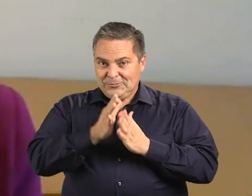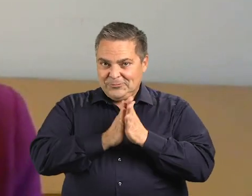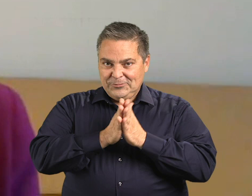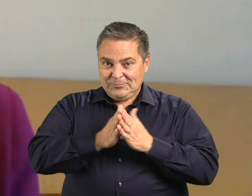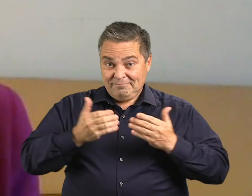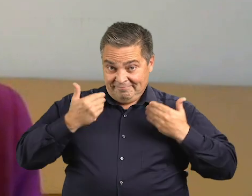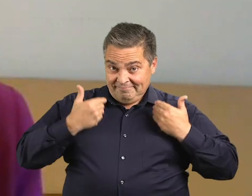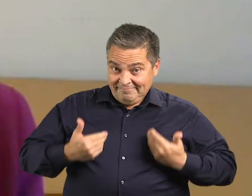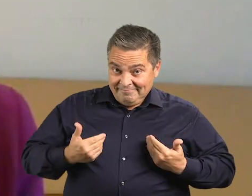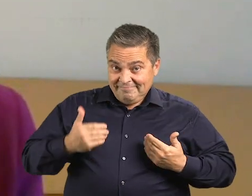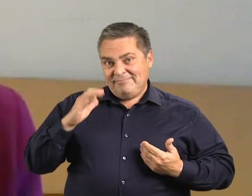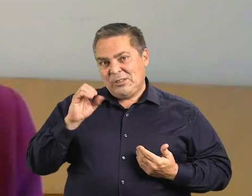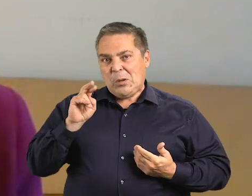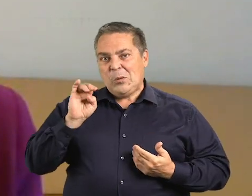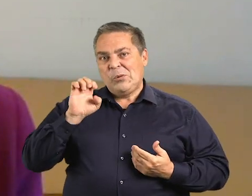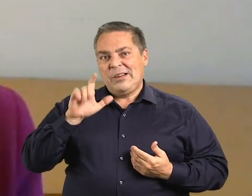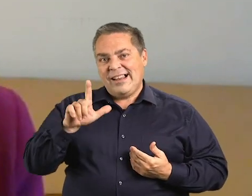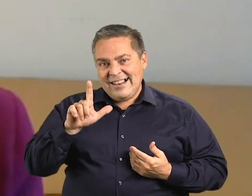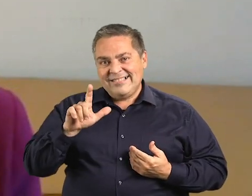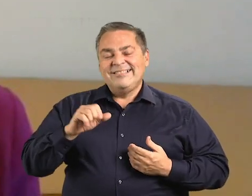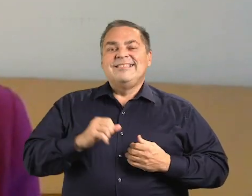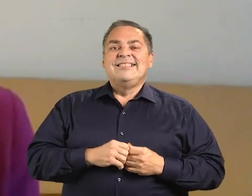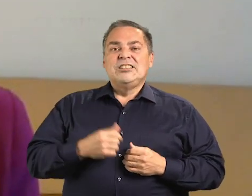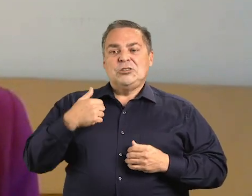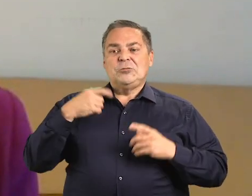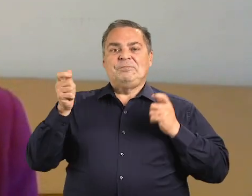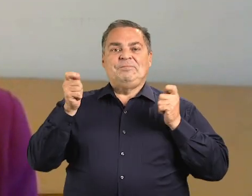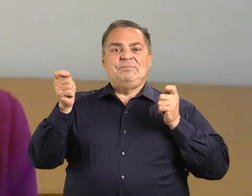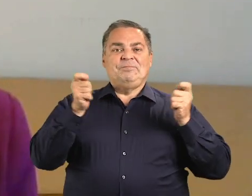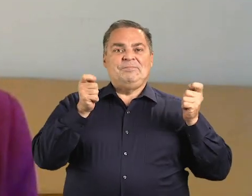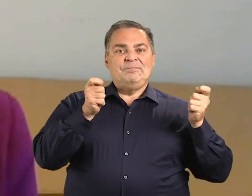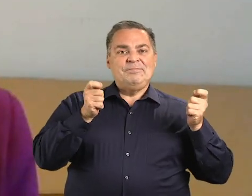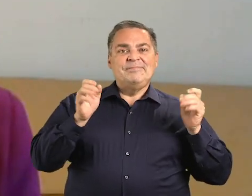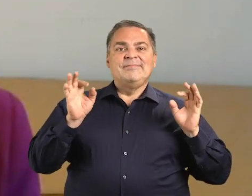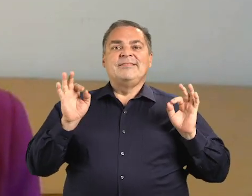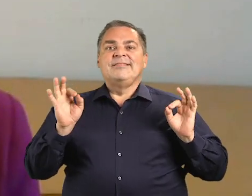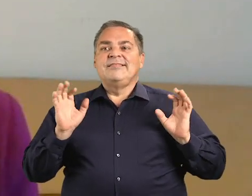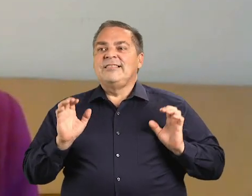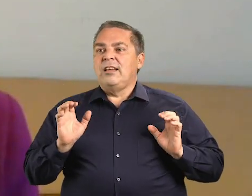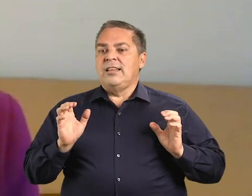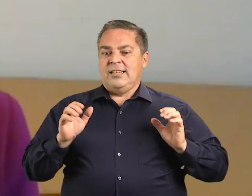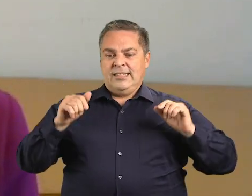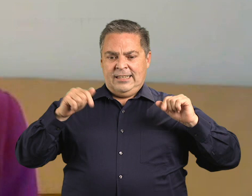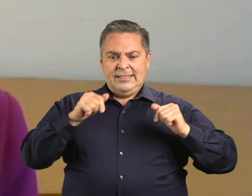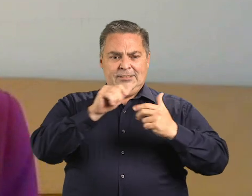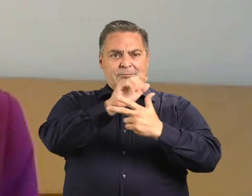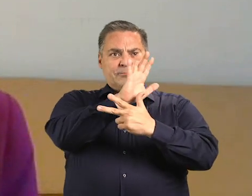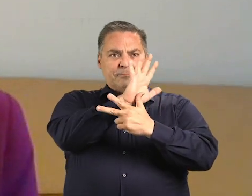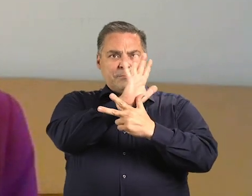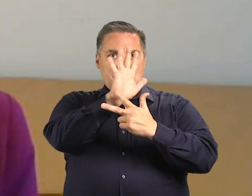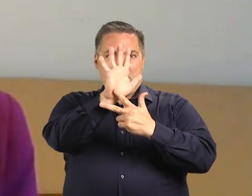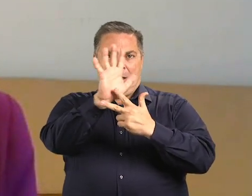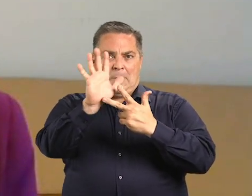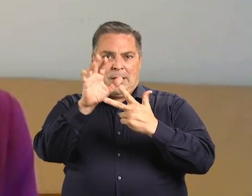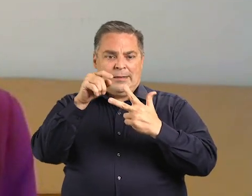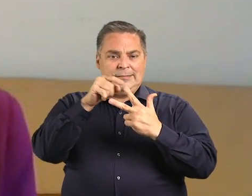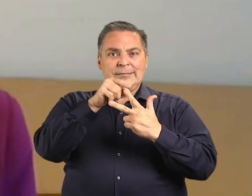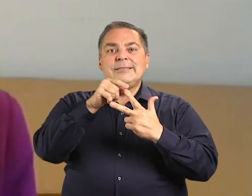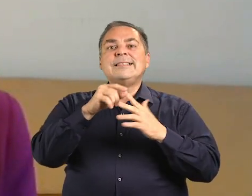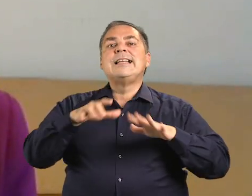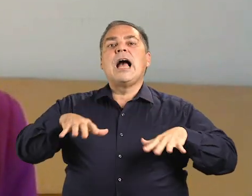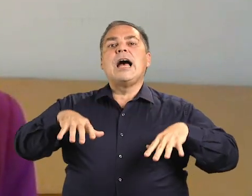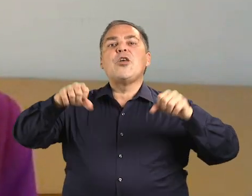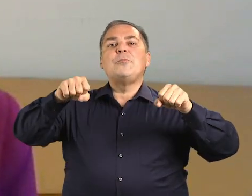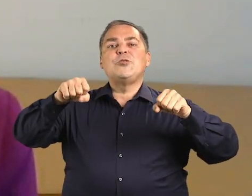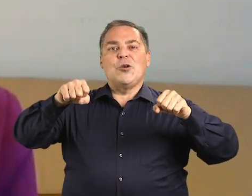pueden interesar. Mi nombre es Coral Aponte y soy tu anfitriona en este espacio. Estamos en esta serie de la adopción en